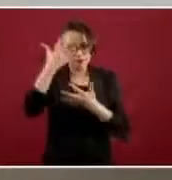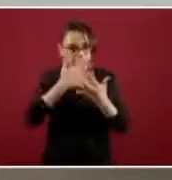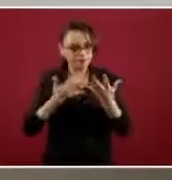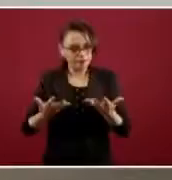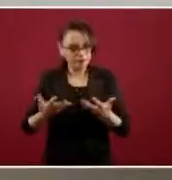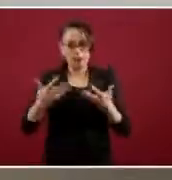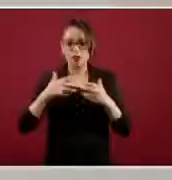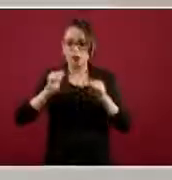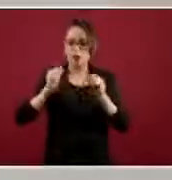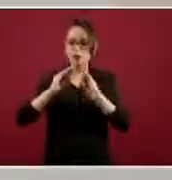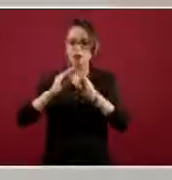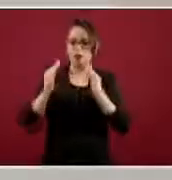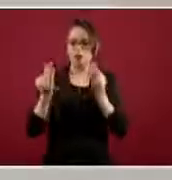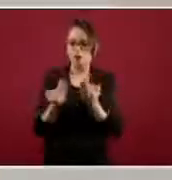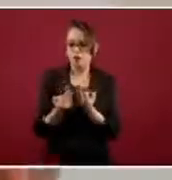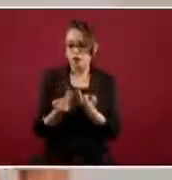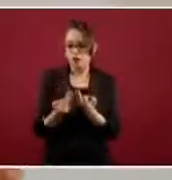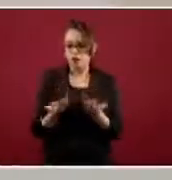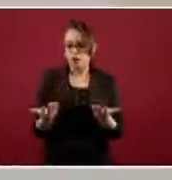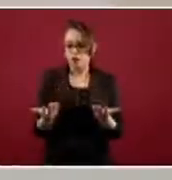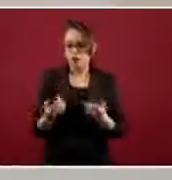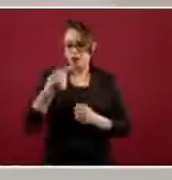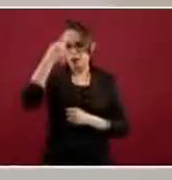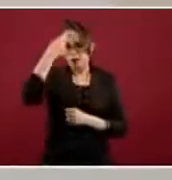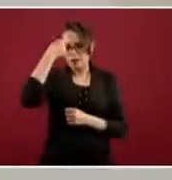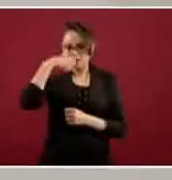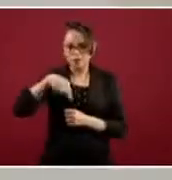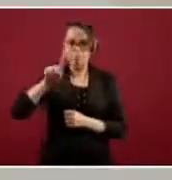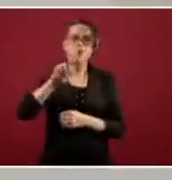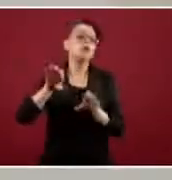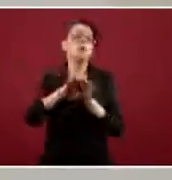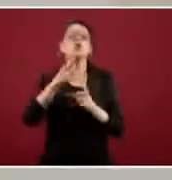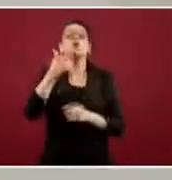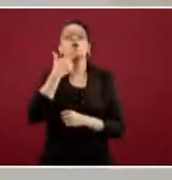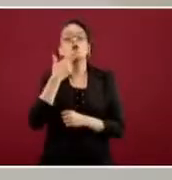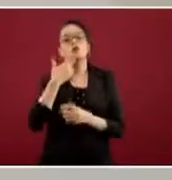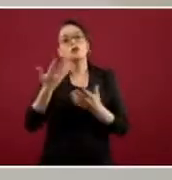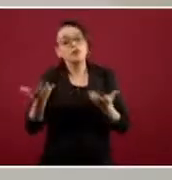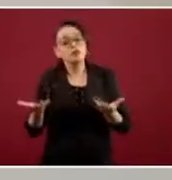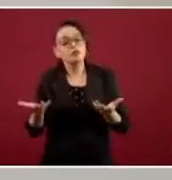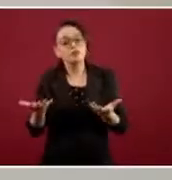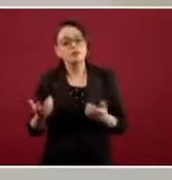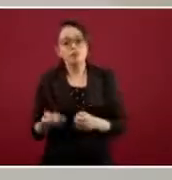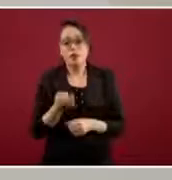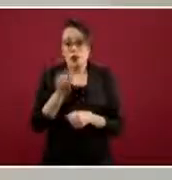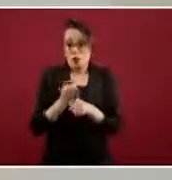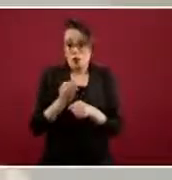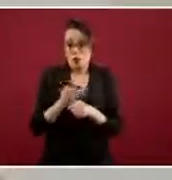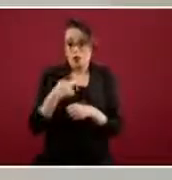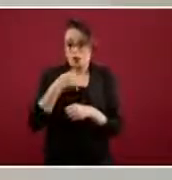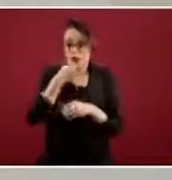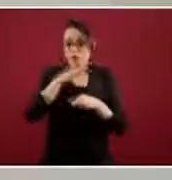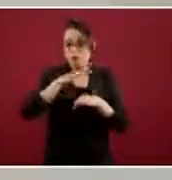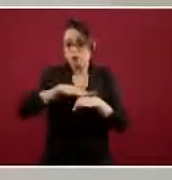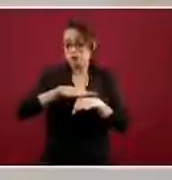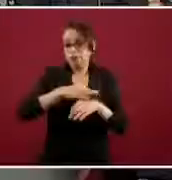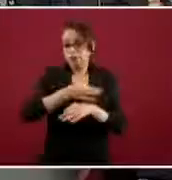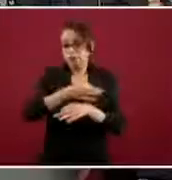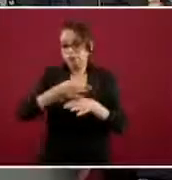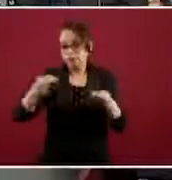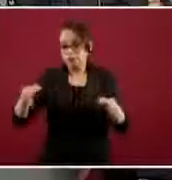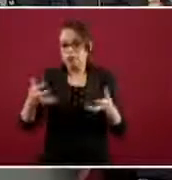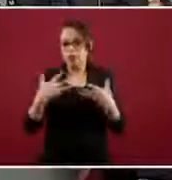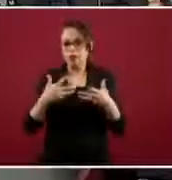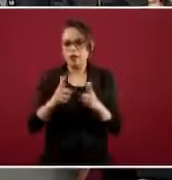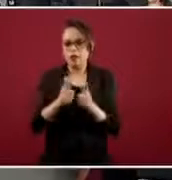siempre existe la idea de usémosla. Y el llamado es, en este momento, varios grupos sociales han estado